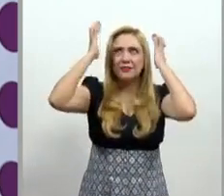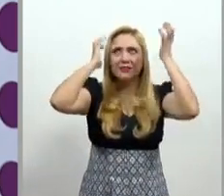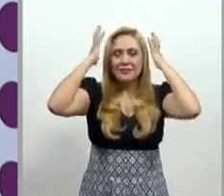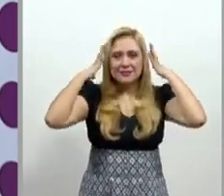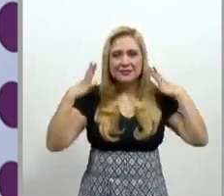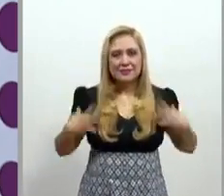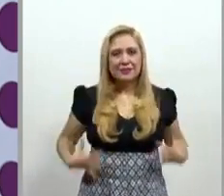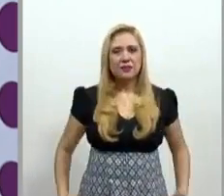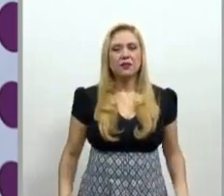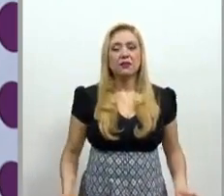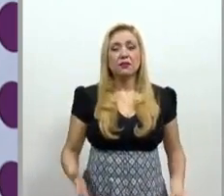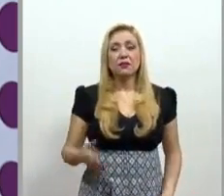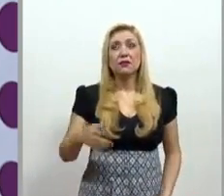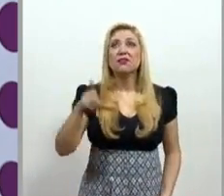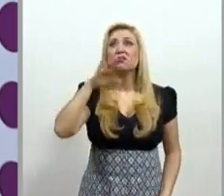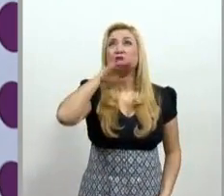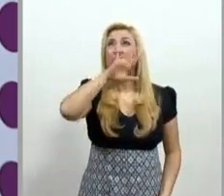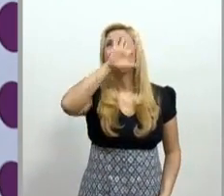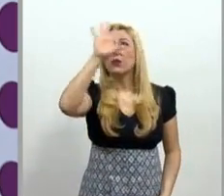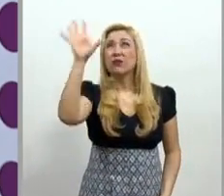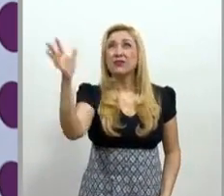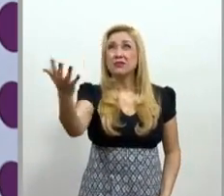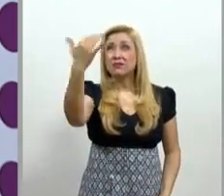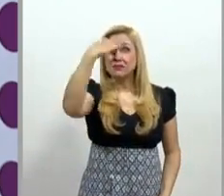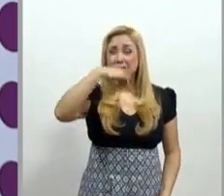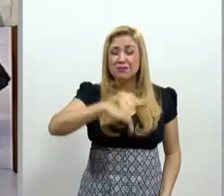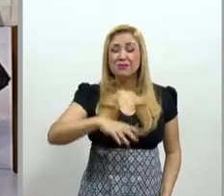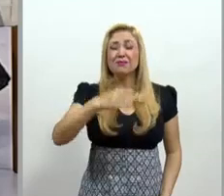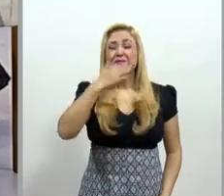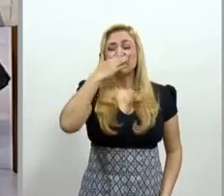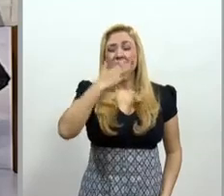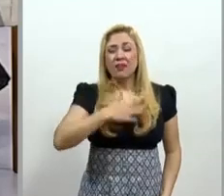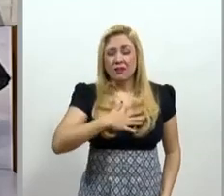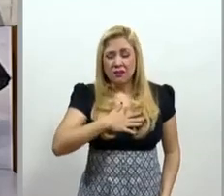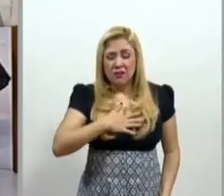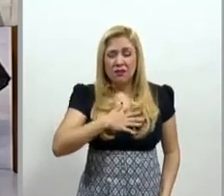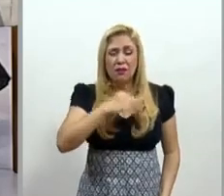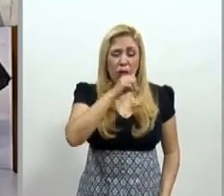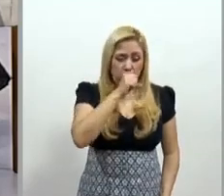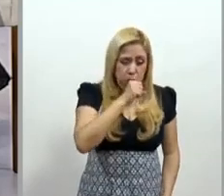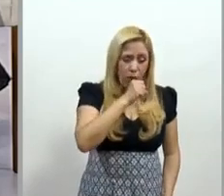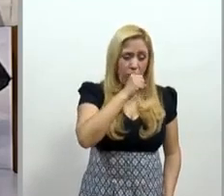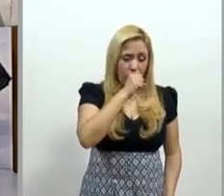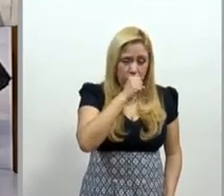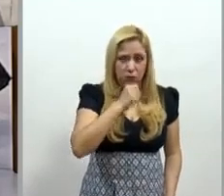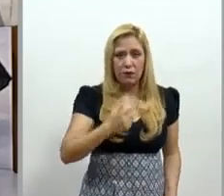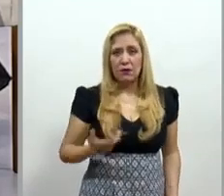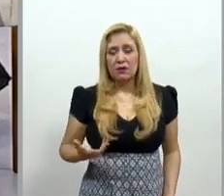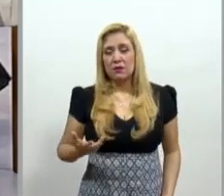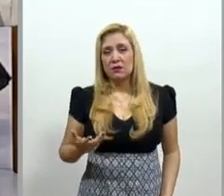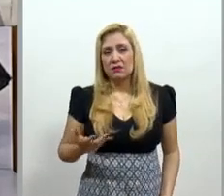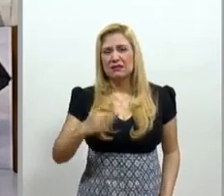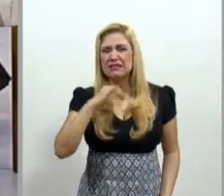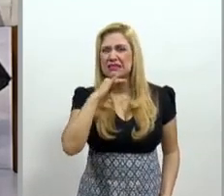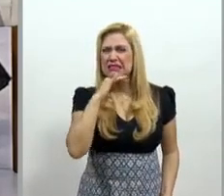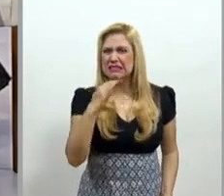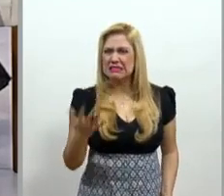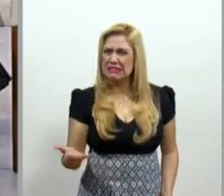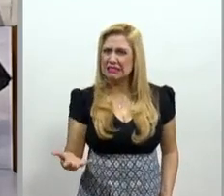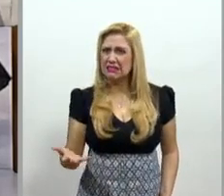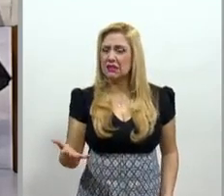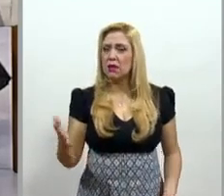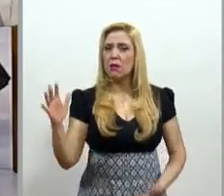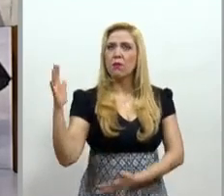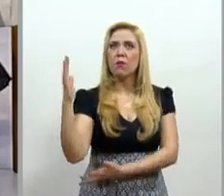aire que está contaminado, la persona que acude a ese bosque para obtener una serie de beneficios. Entonces, son esas personas que